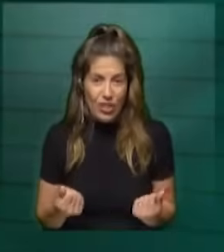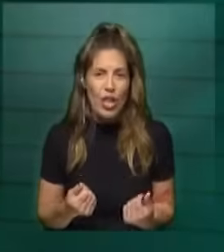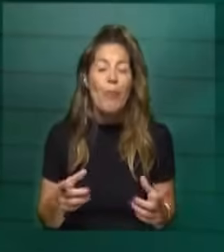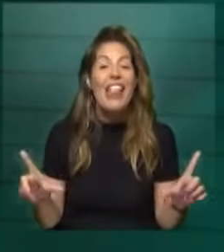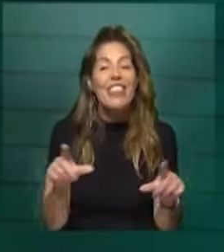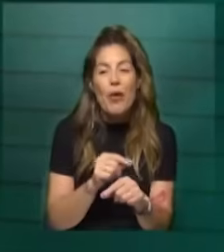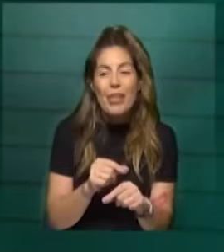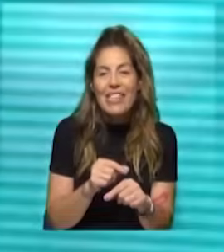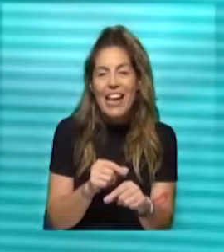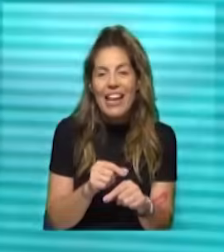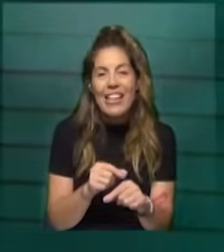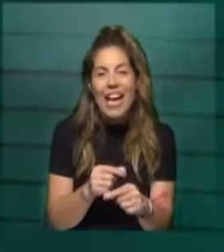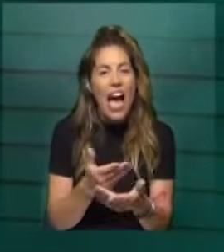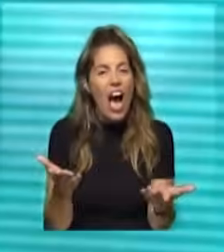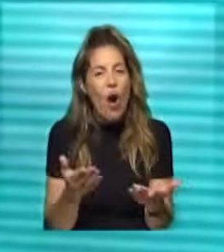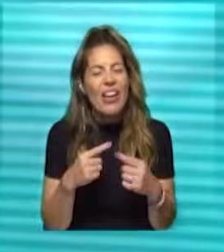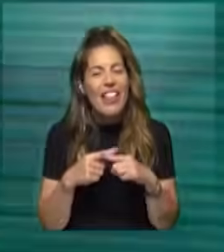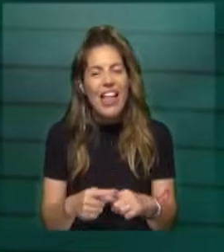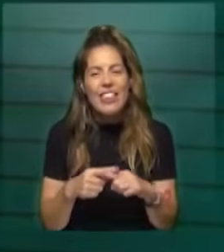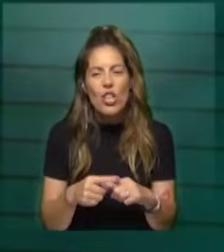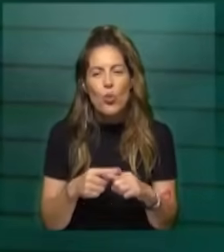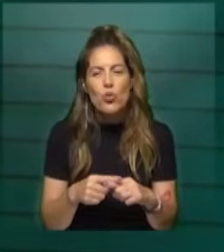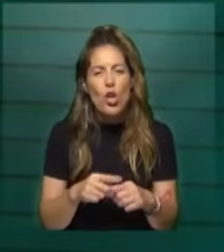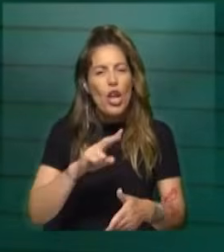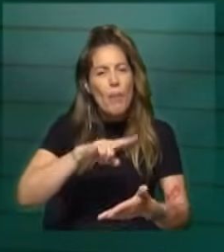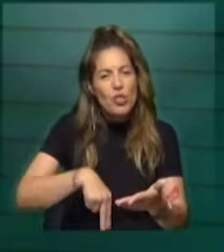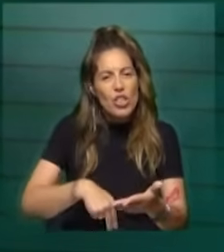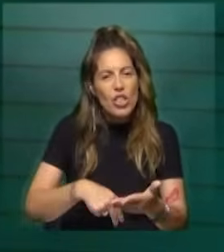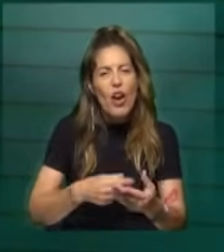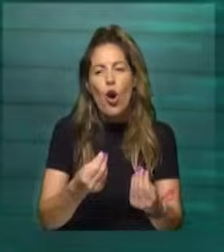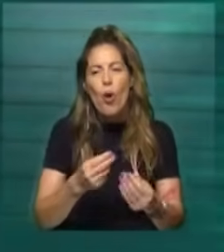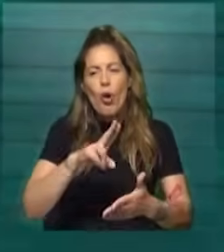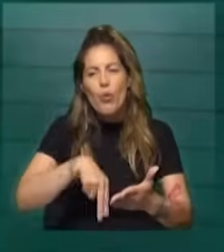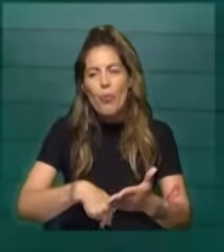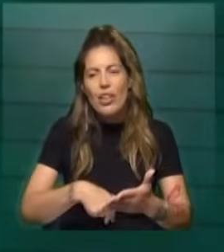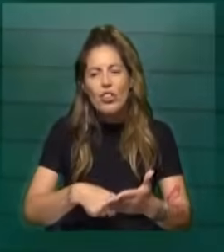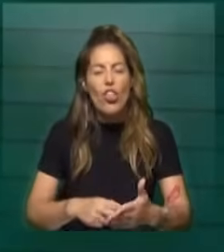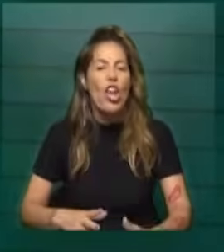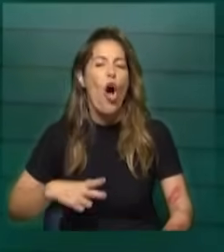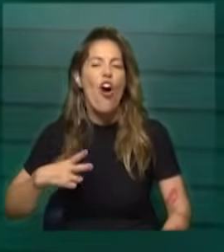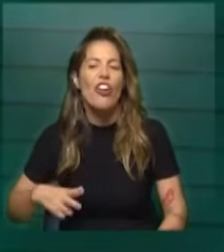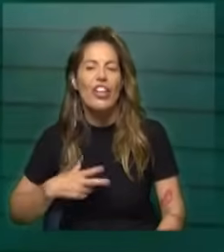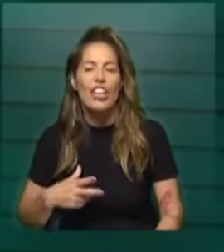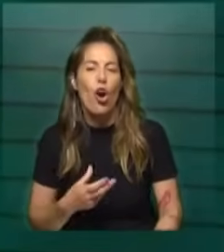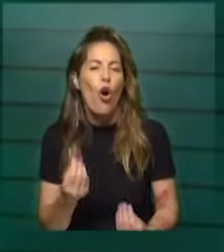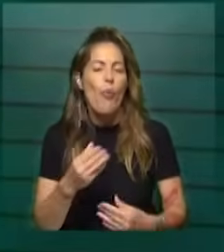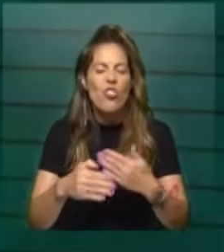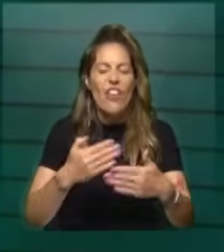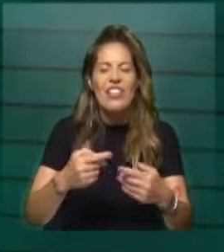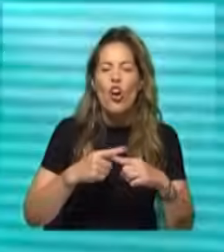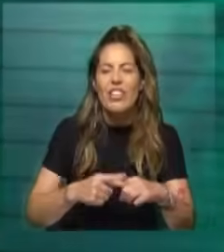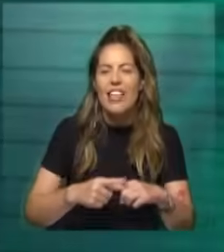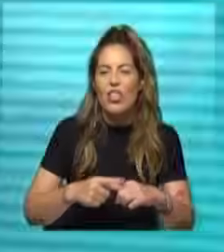para terminar, ha estado muy en boga la discusión impositiva, cómo grabar los impuestos de los super ricos. ¿Cómo se ha avanzado en esta